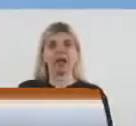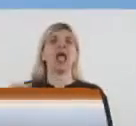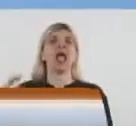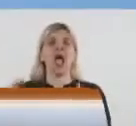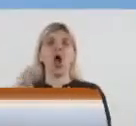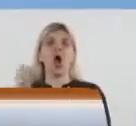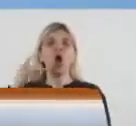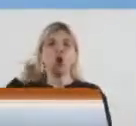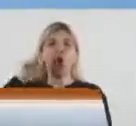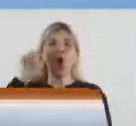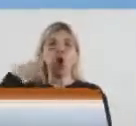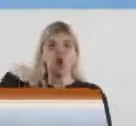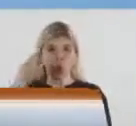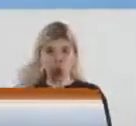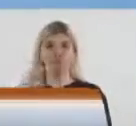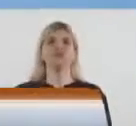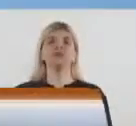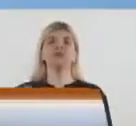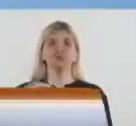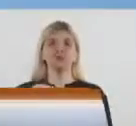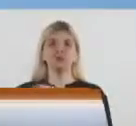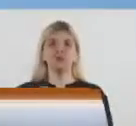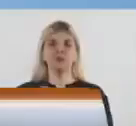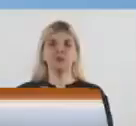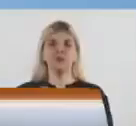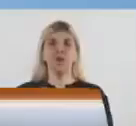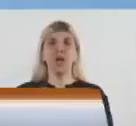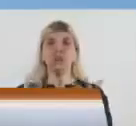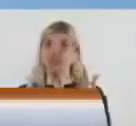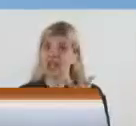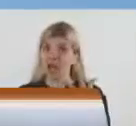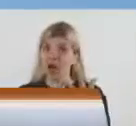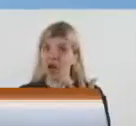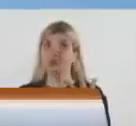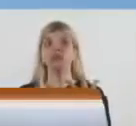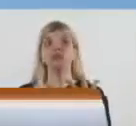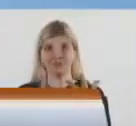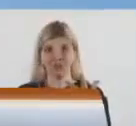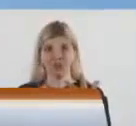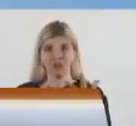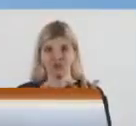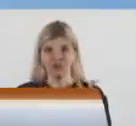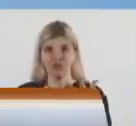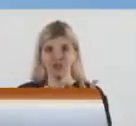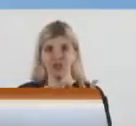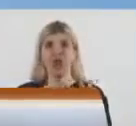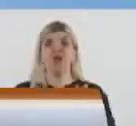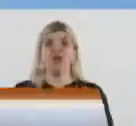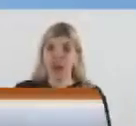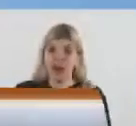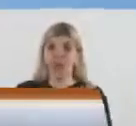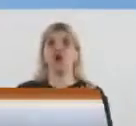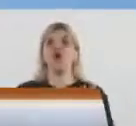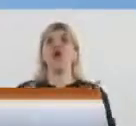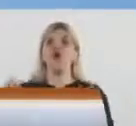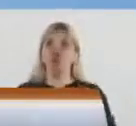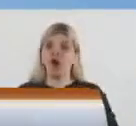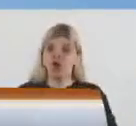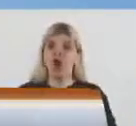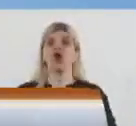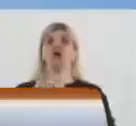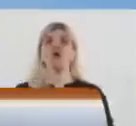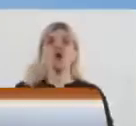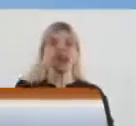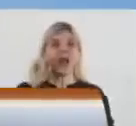unidas y el tercero es precisamente el que hemos firmado con el fondo soberano de la federación